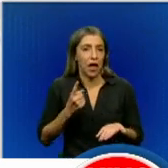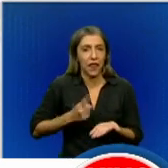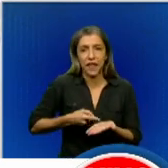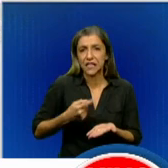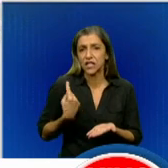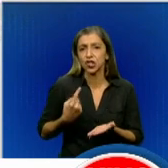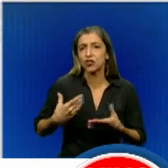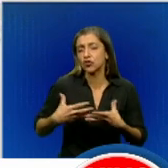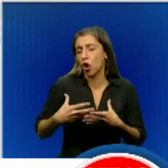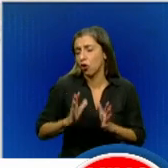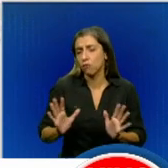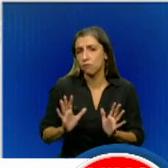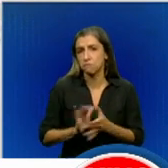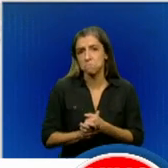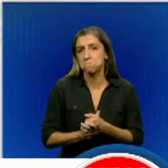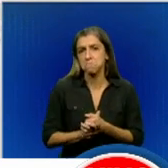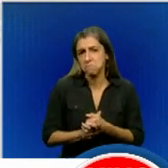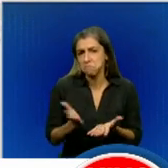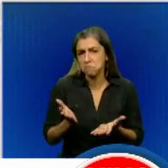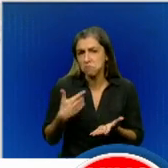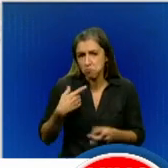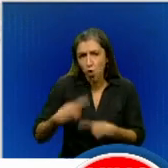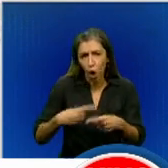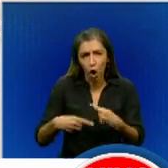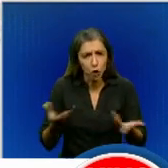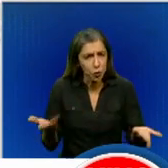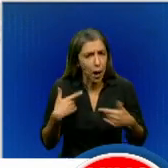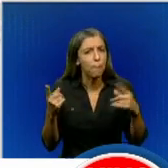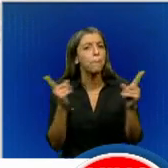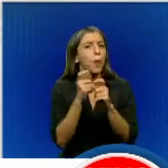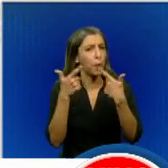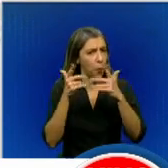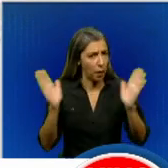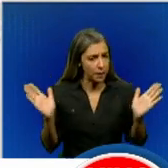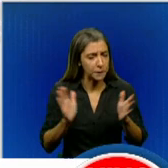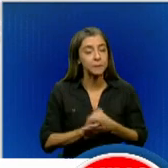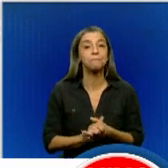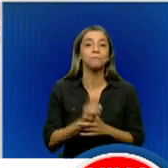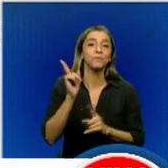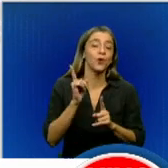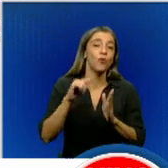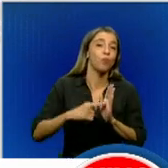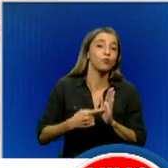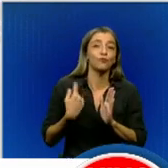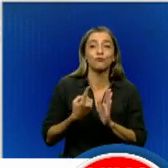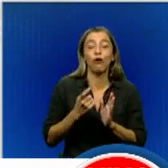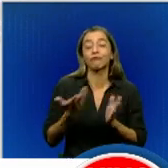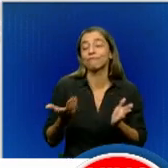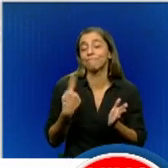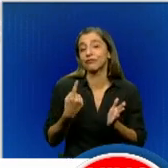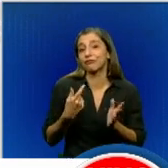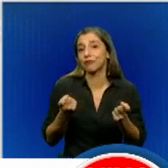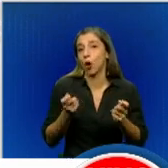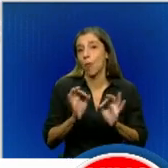ningún inconveniente en seguir el tema es que hay variables que nosotros no manejamos la cuestión de los